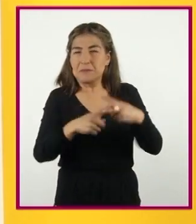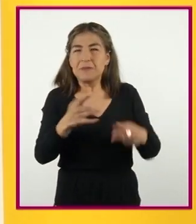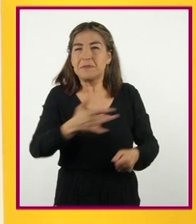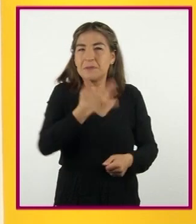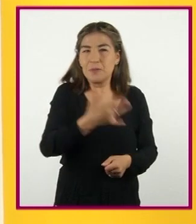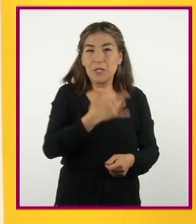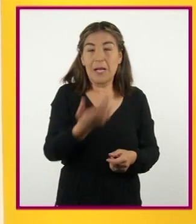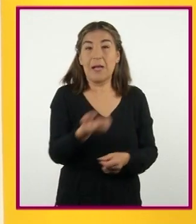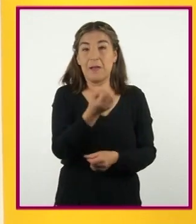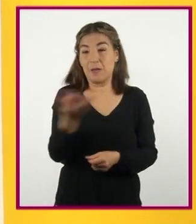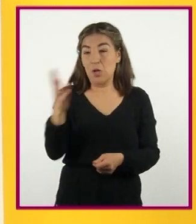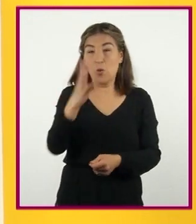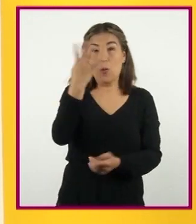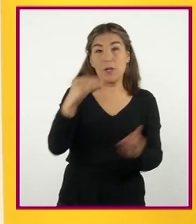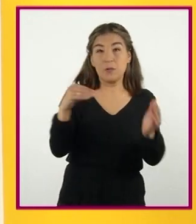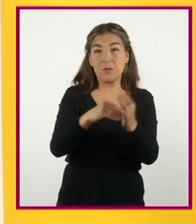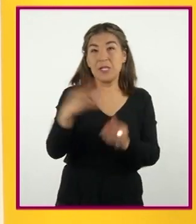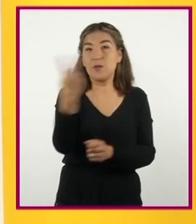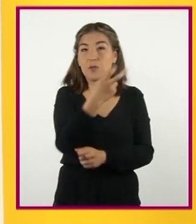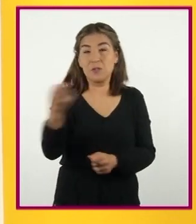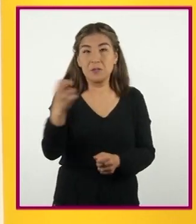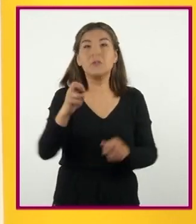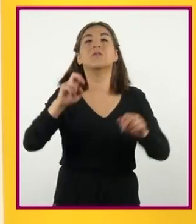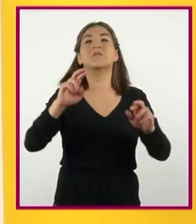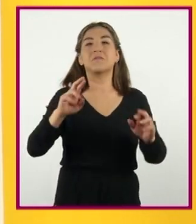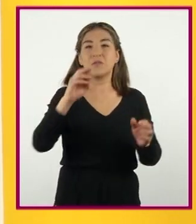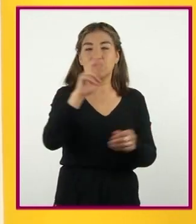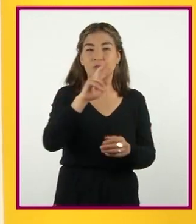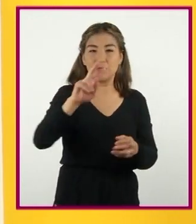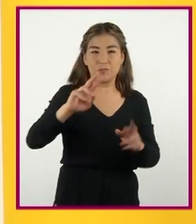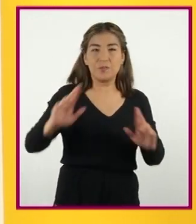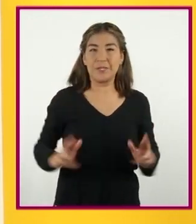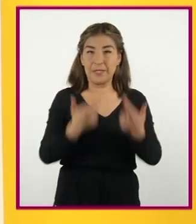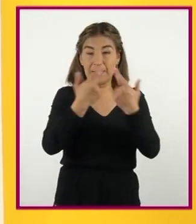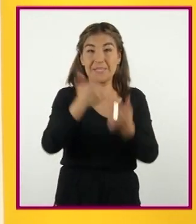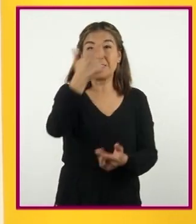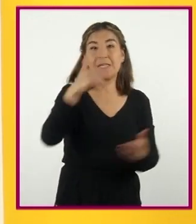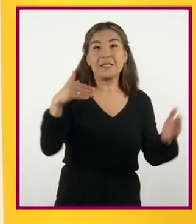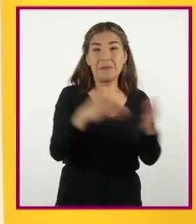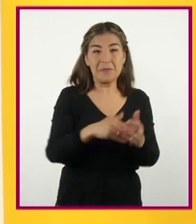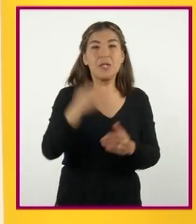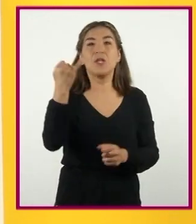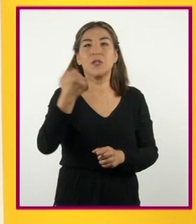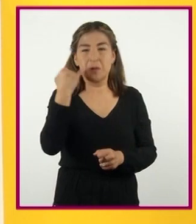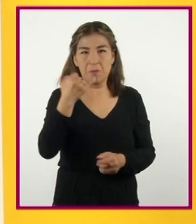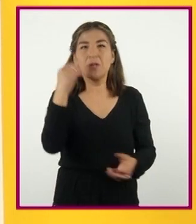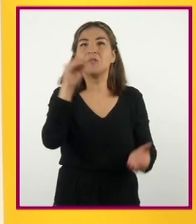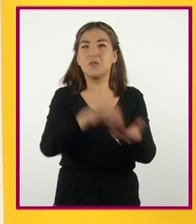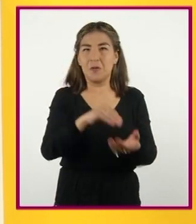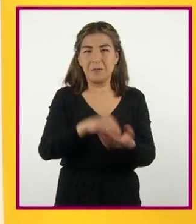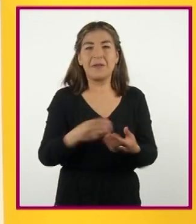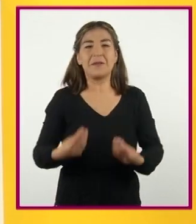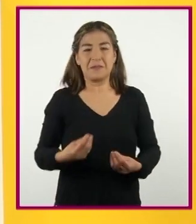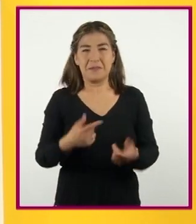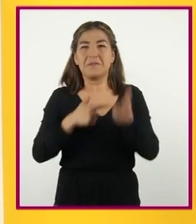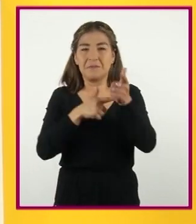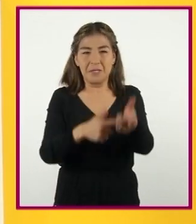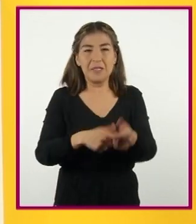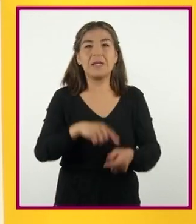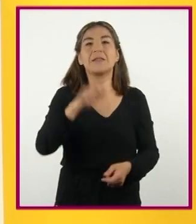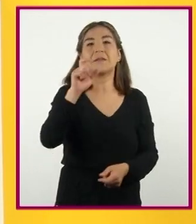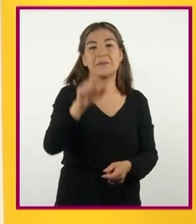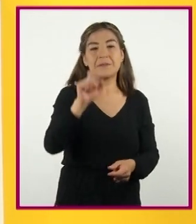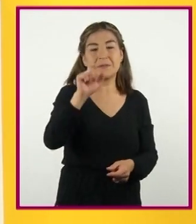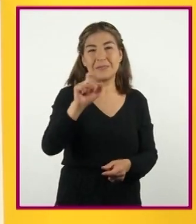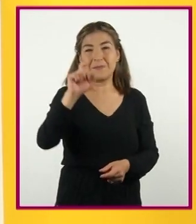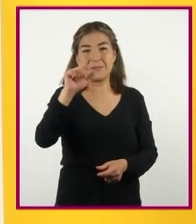sobreviven 4.200 religiones y 7.000 idiomas, así como 1.121